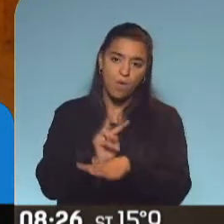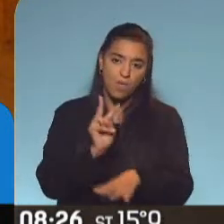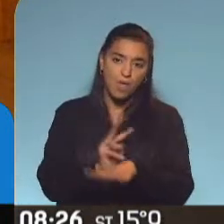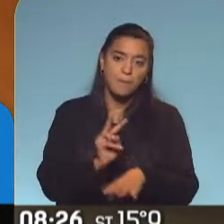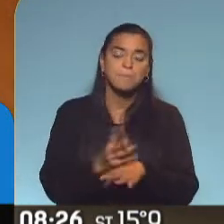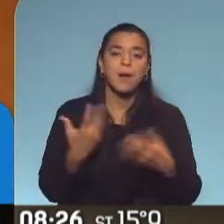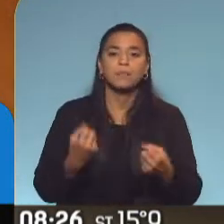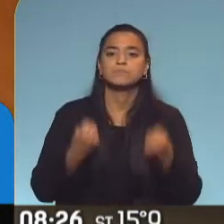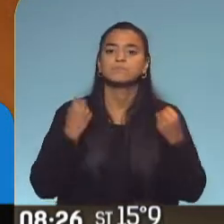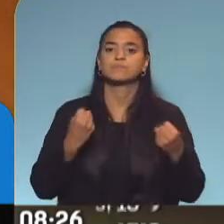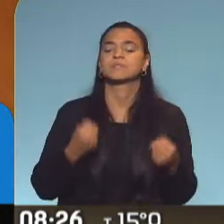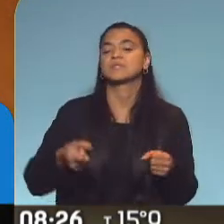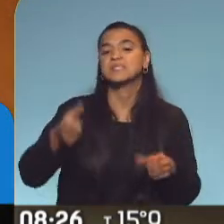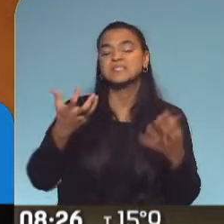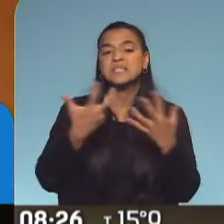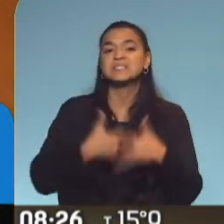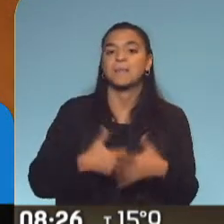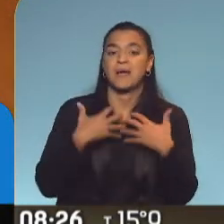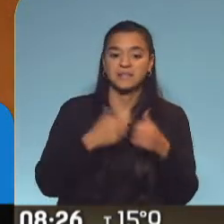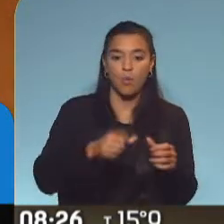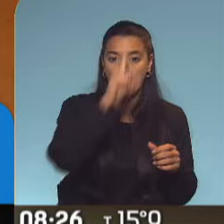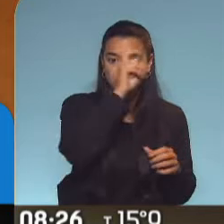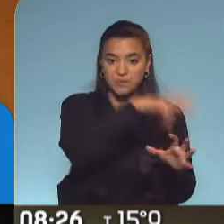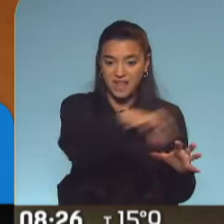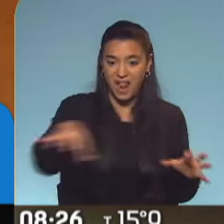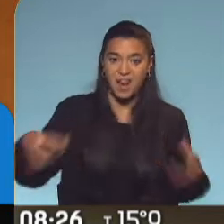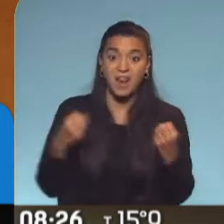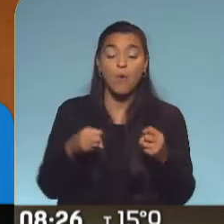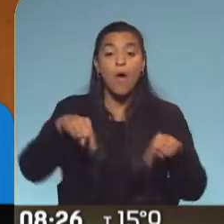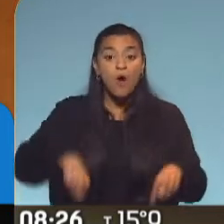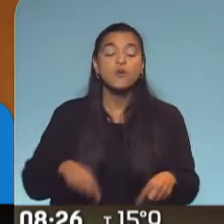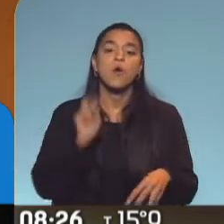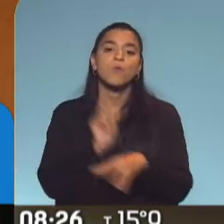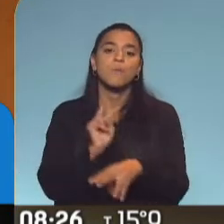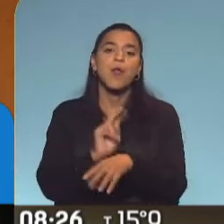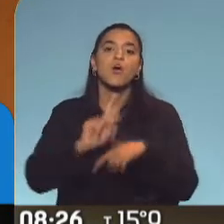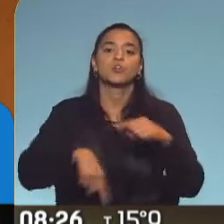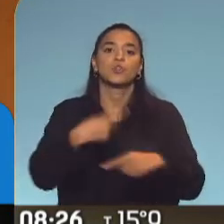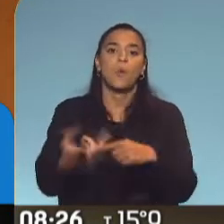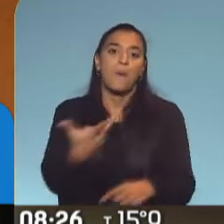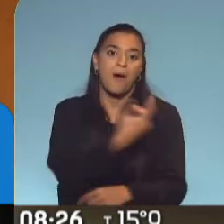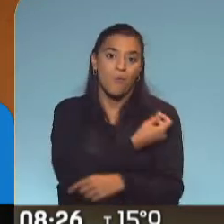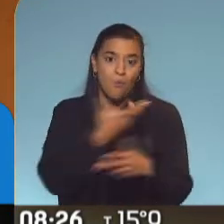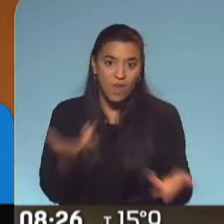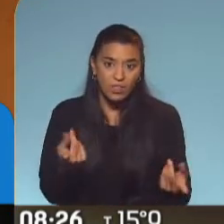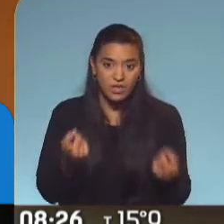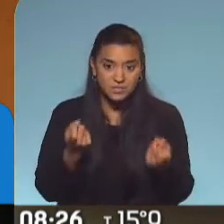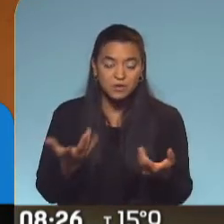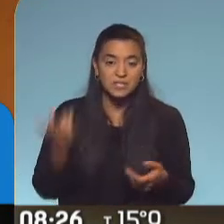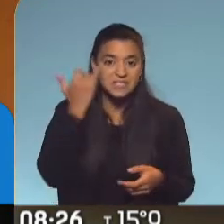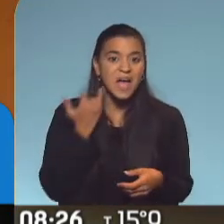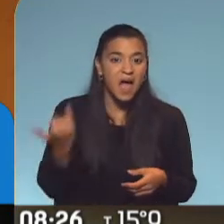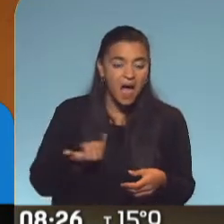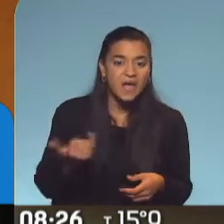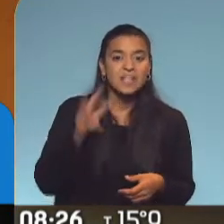para robustecer nuestro sistema sanitario, este año el desafío es cuidarnos para seguir vacunando, ¿no? Porque ya tenemos